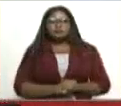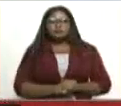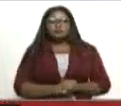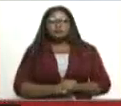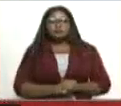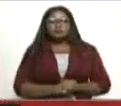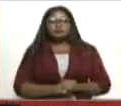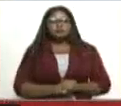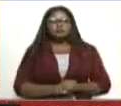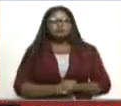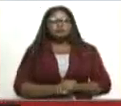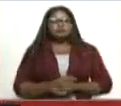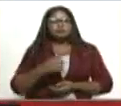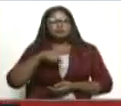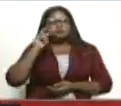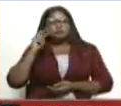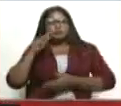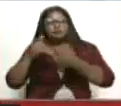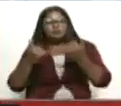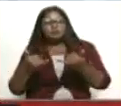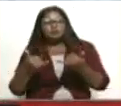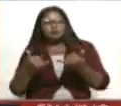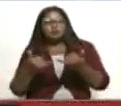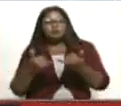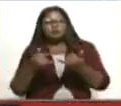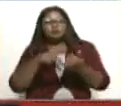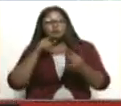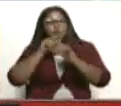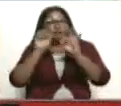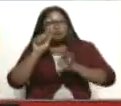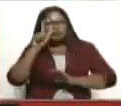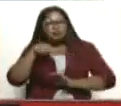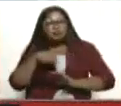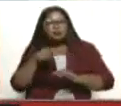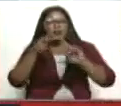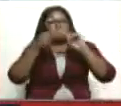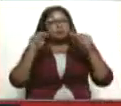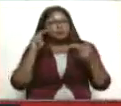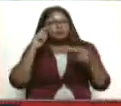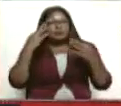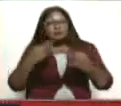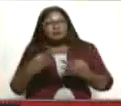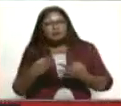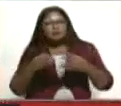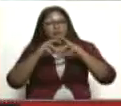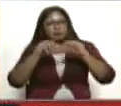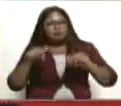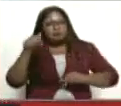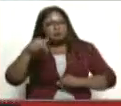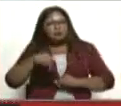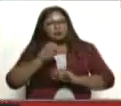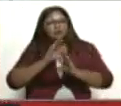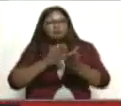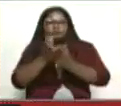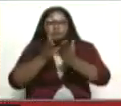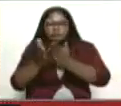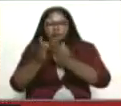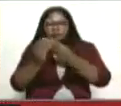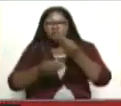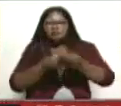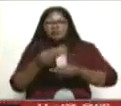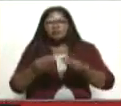siempre es perfectible. En la medida que la paz sea realidad territorial, es decir, en la medida que sea una paz